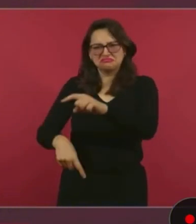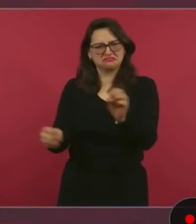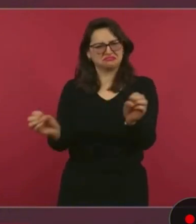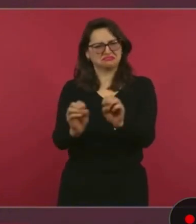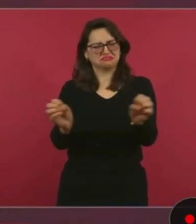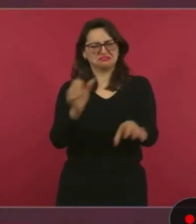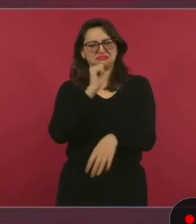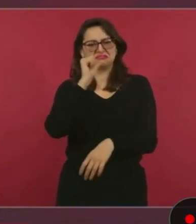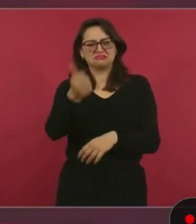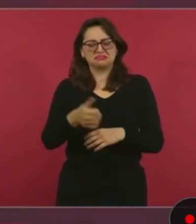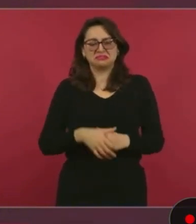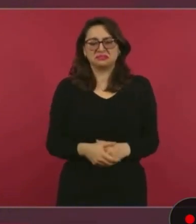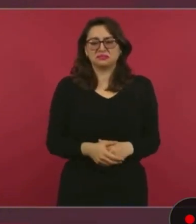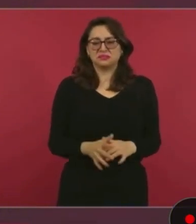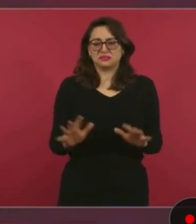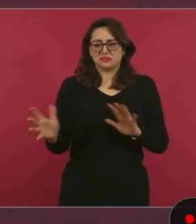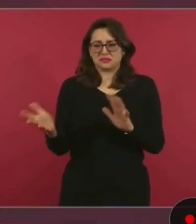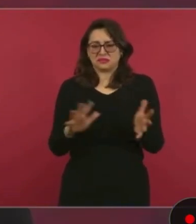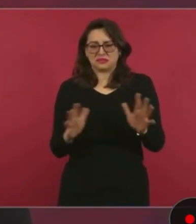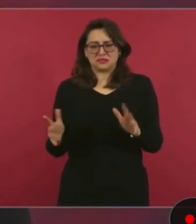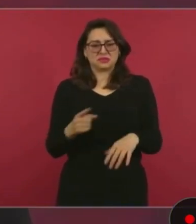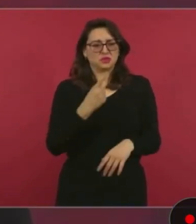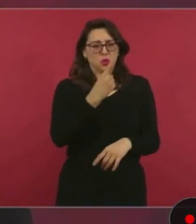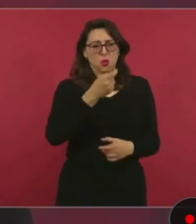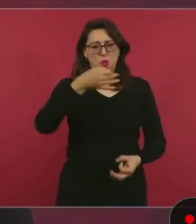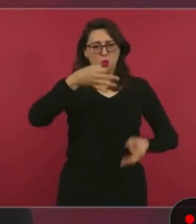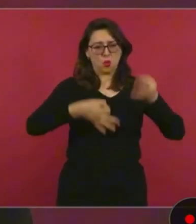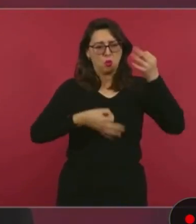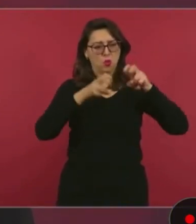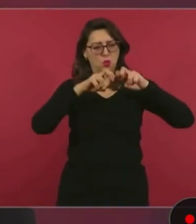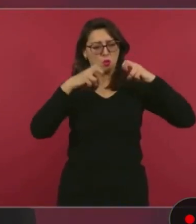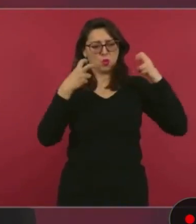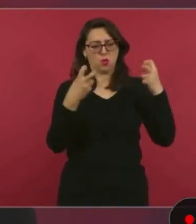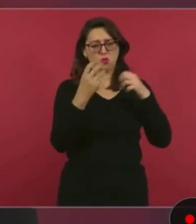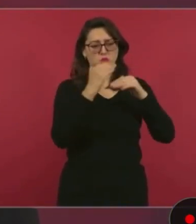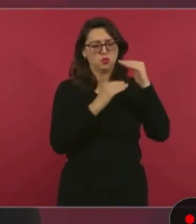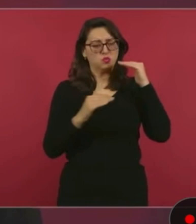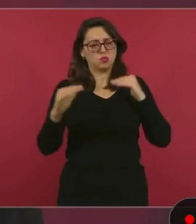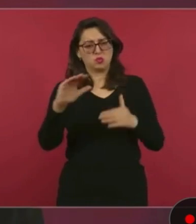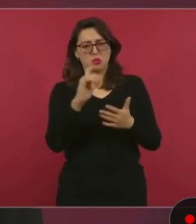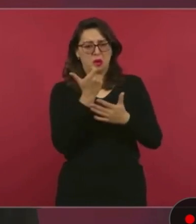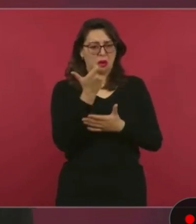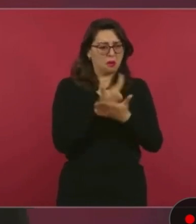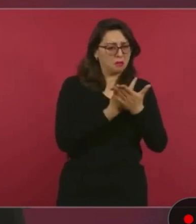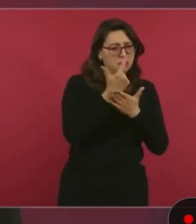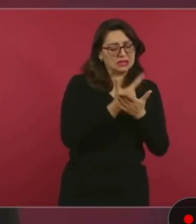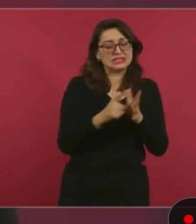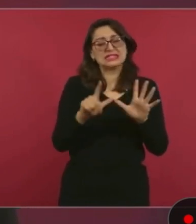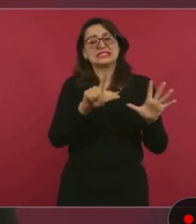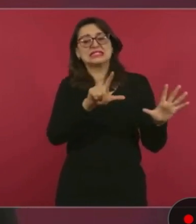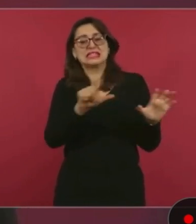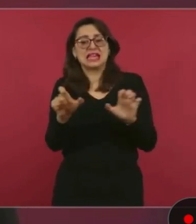700,000 pesos mensuales, 700,000 pesos mensuales.